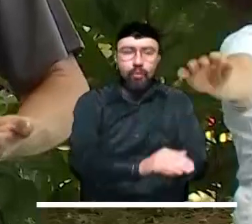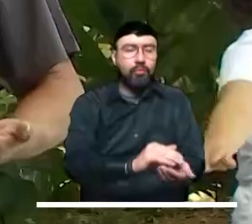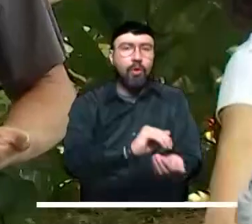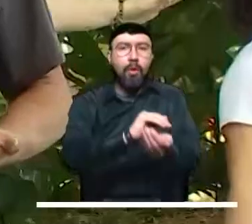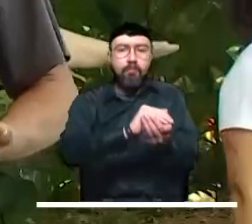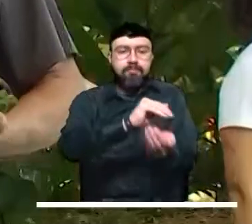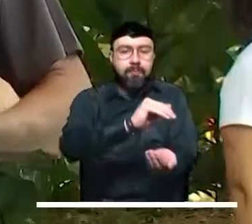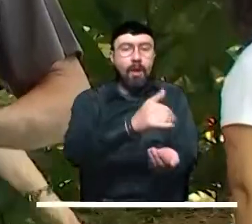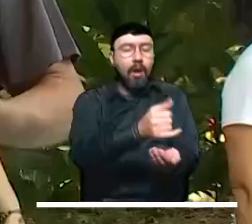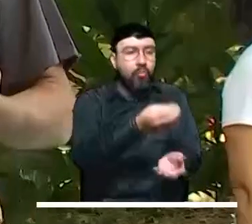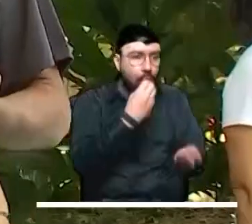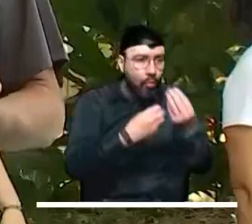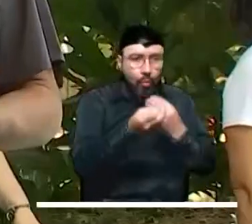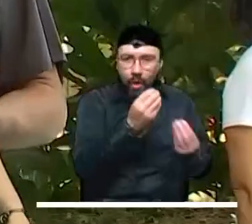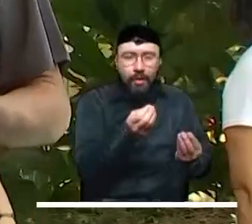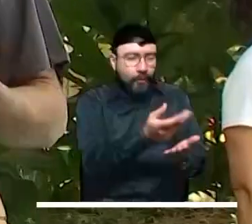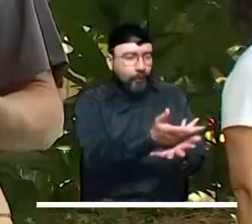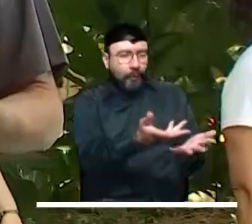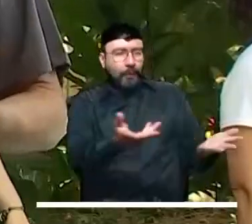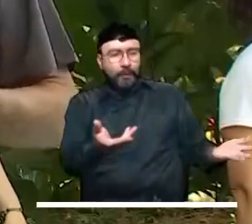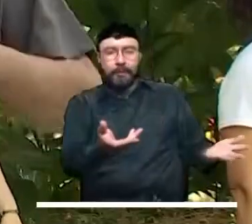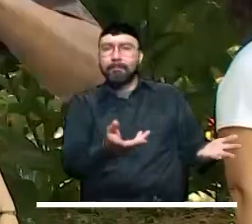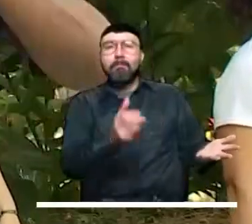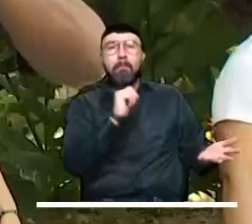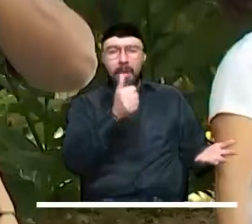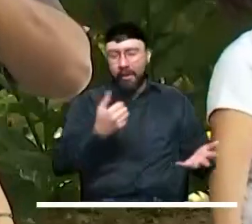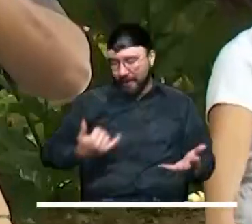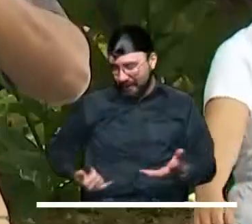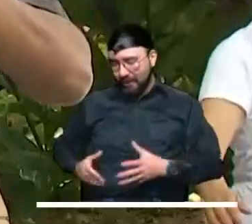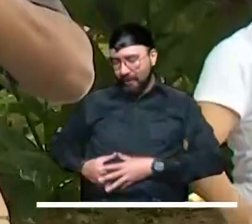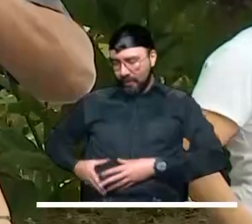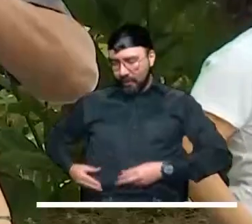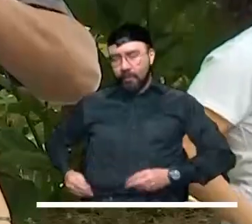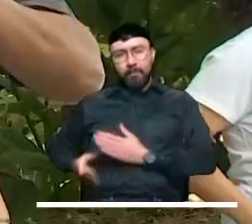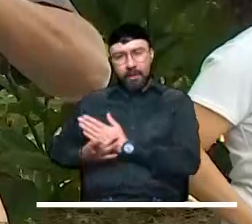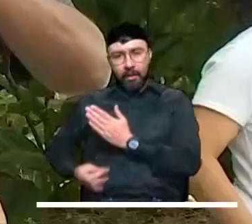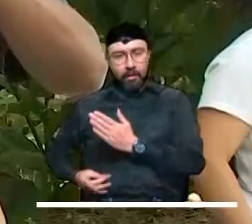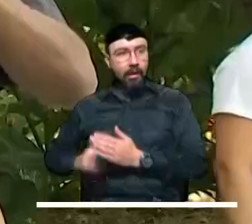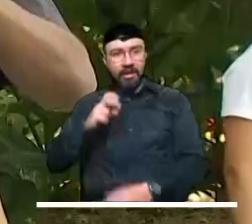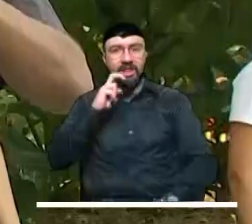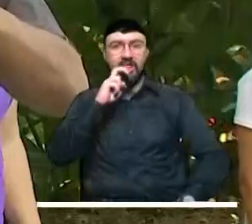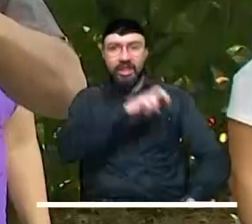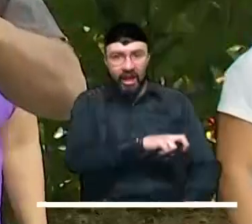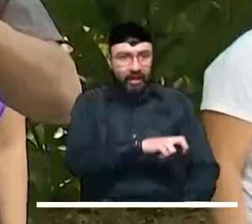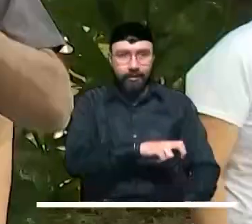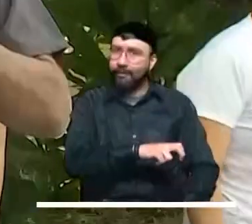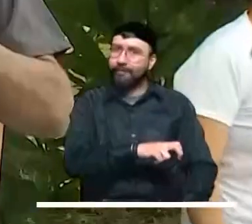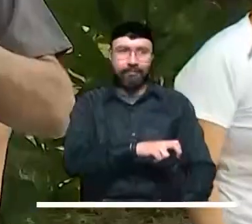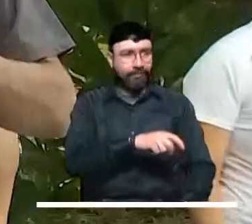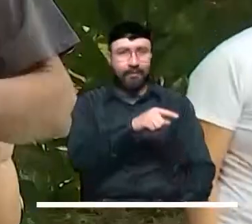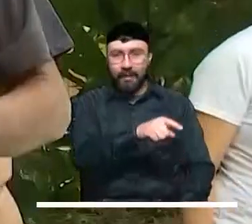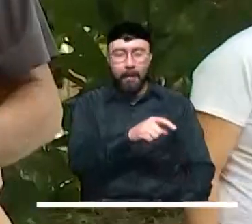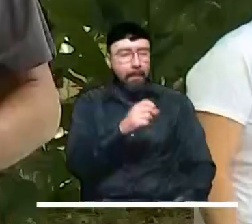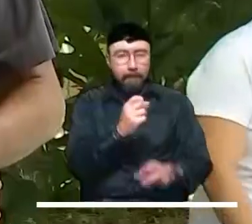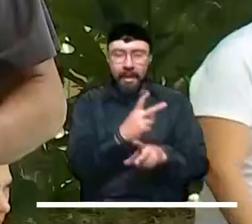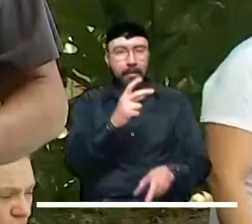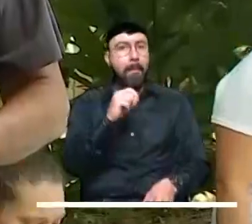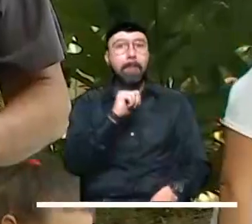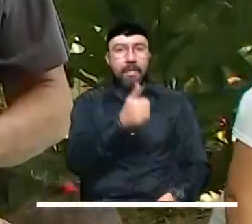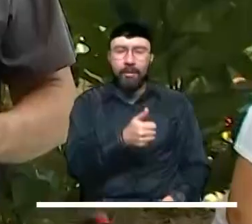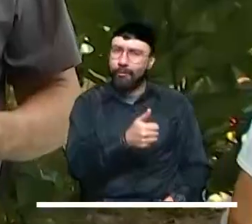de bonos, todo esto es lo que realmente nos engrasa más el hígado que la propia grasa que consumimos a veces en las mismas carnes,